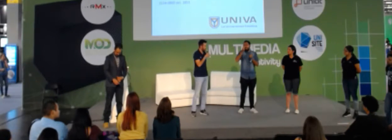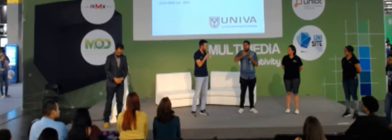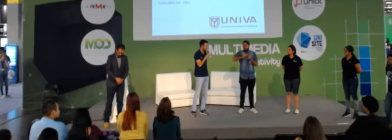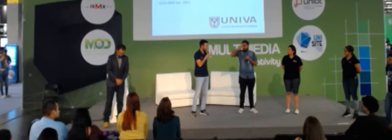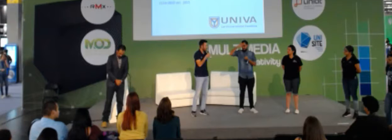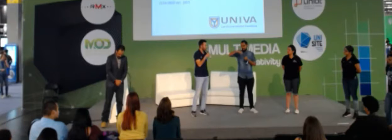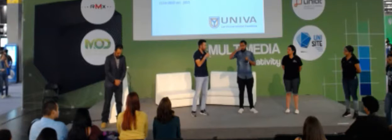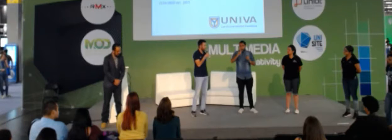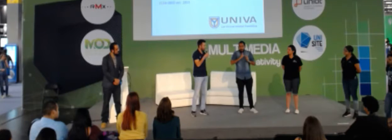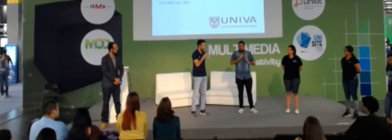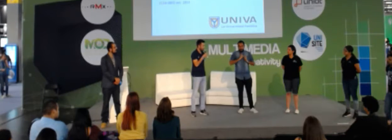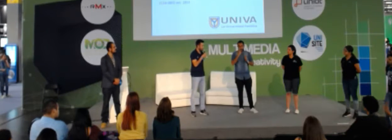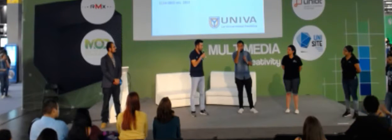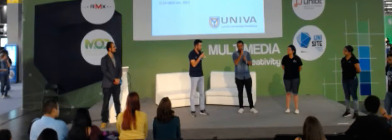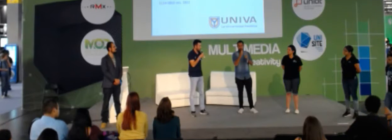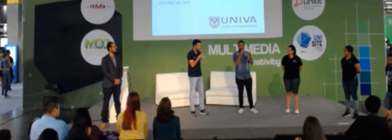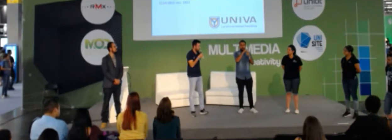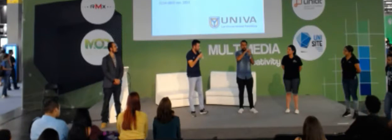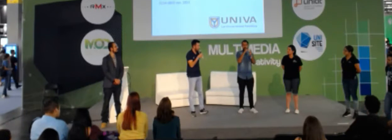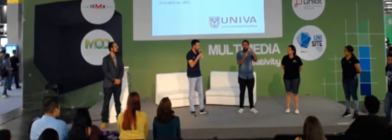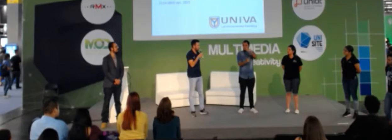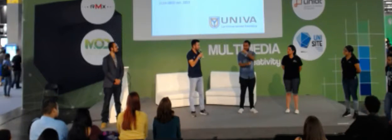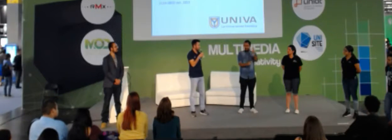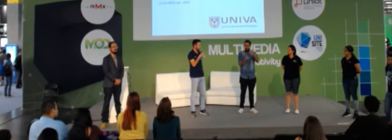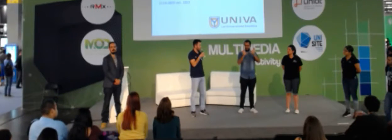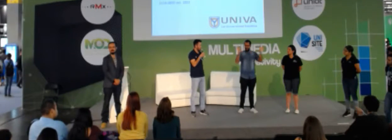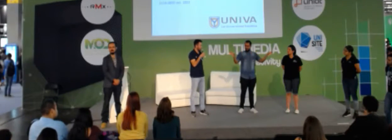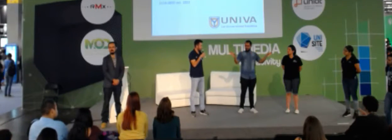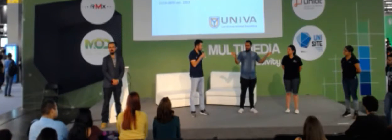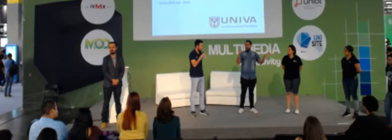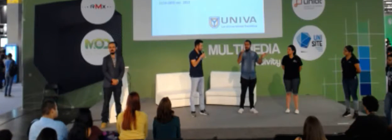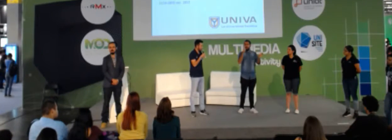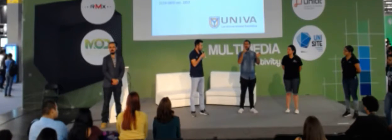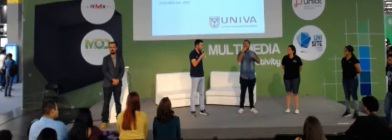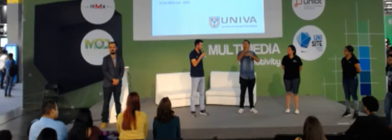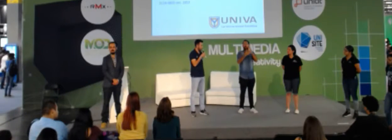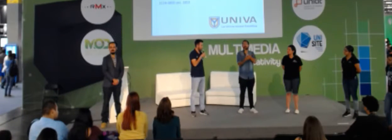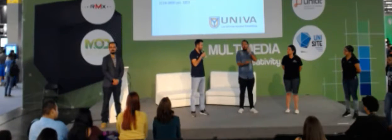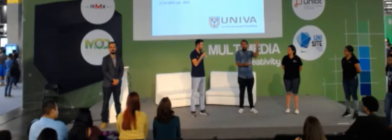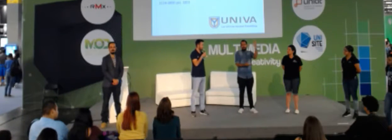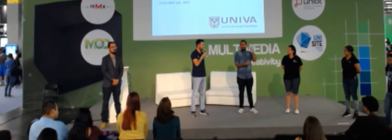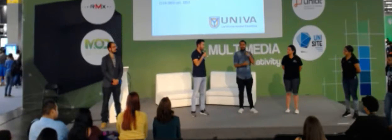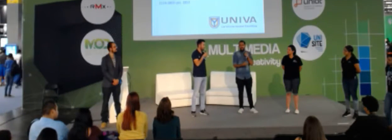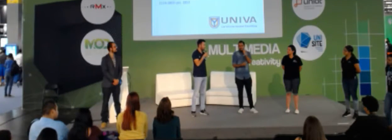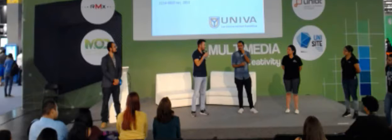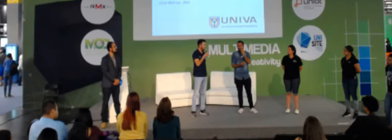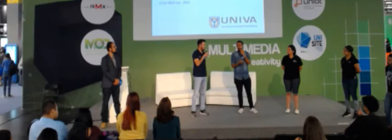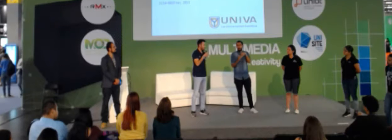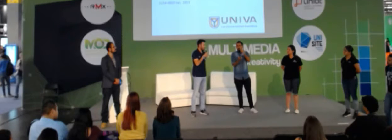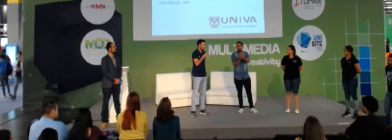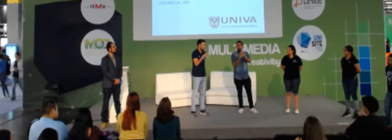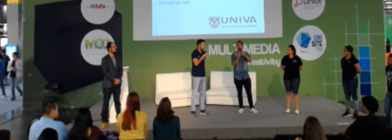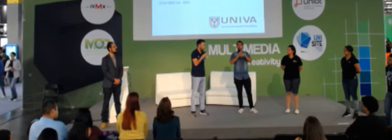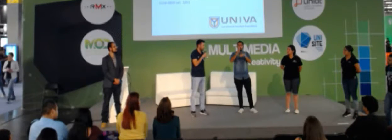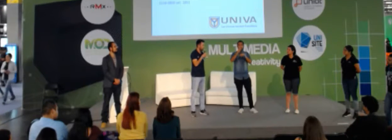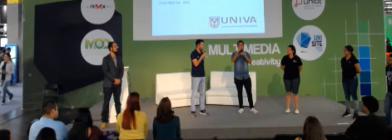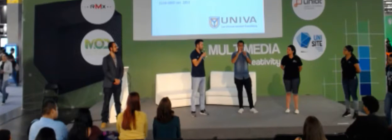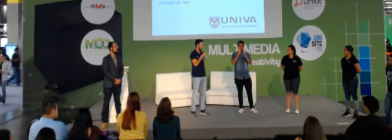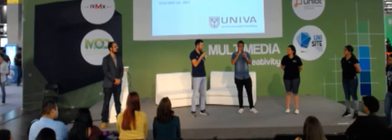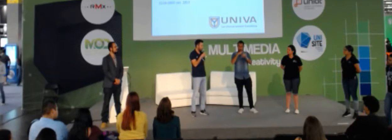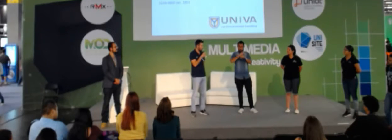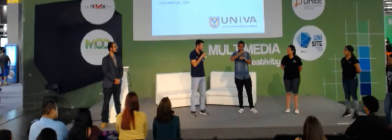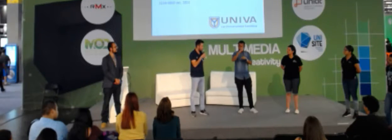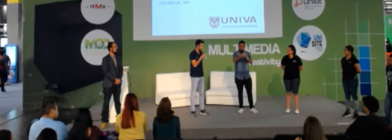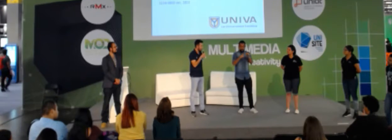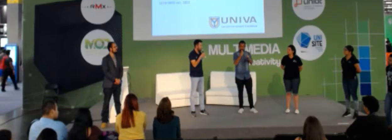de señas, a través de los intérpretes a voz, y pues bueno, estas dos actividades que hacemos son diferentes y que